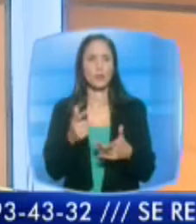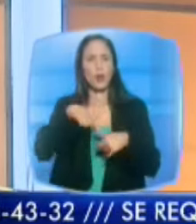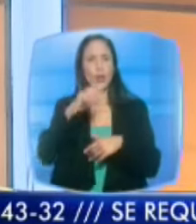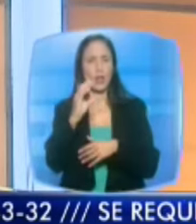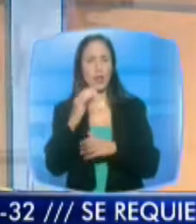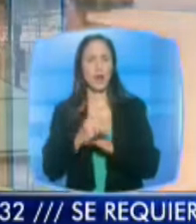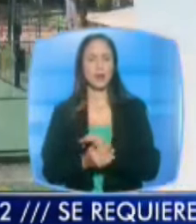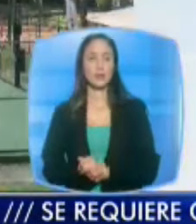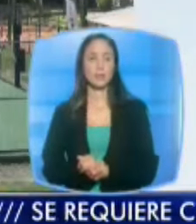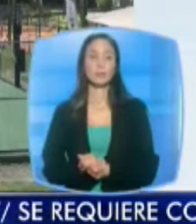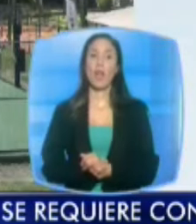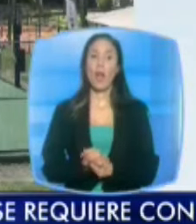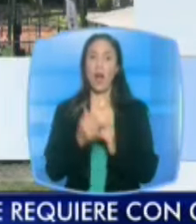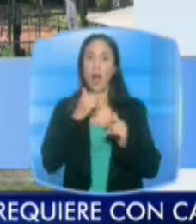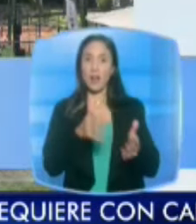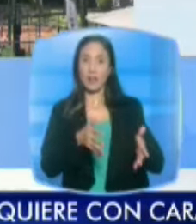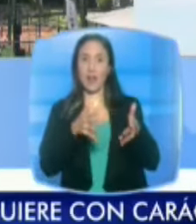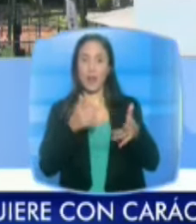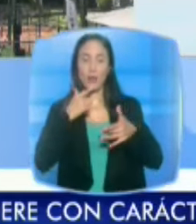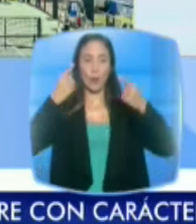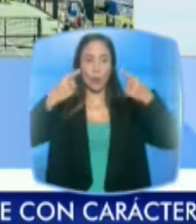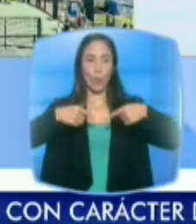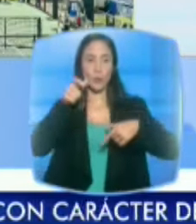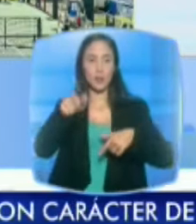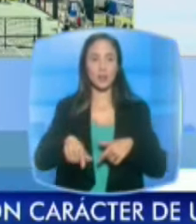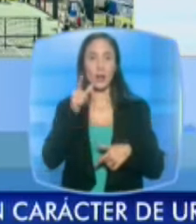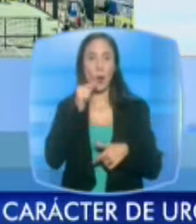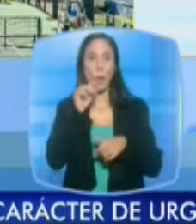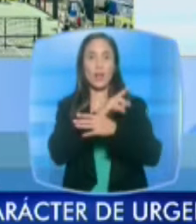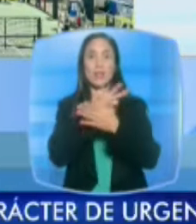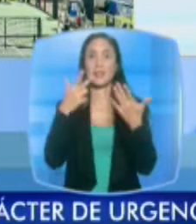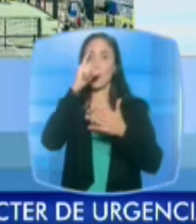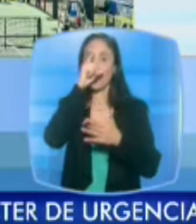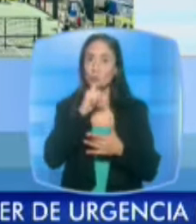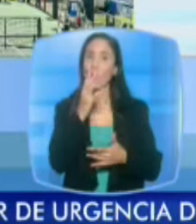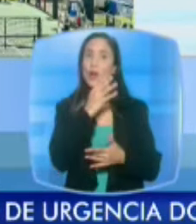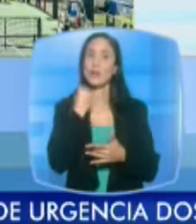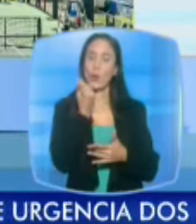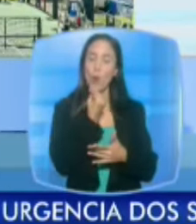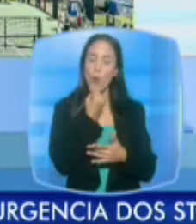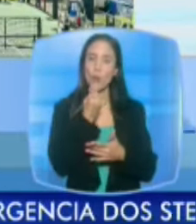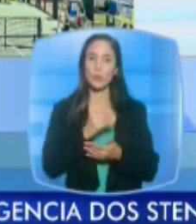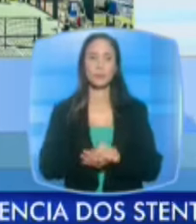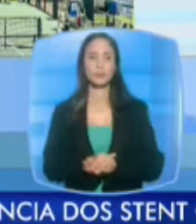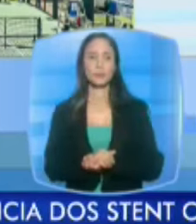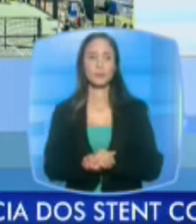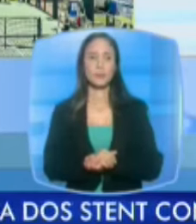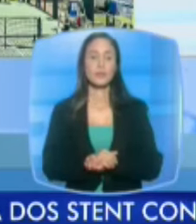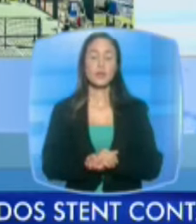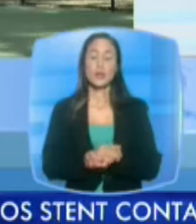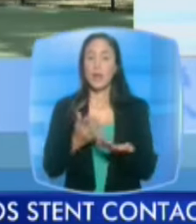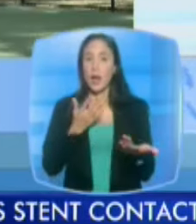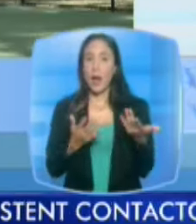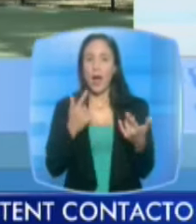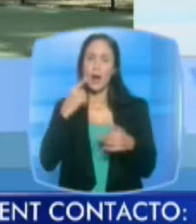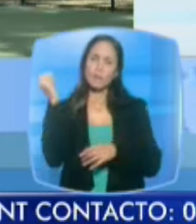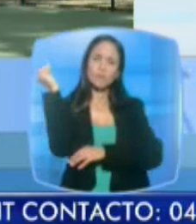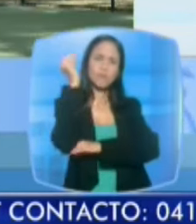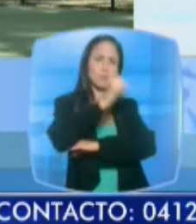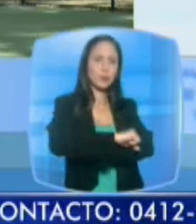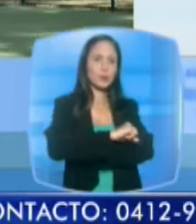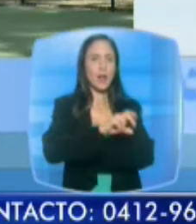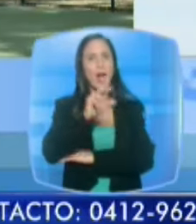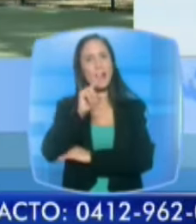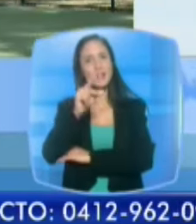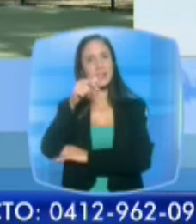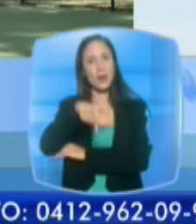ciudad de Caracas. El ganador de la jornada fue el capitalino de 18 años, Nacho Parisca. Luego de vencer a la segunda